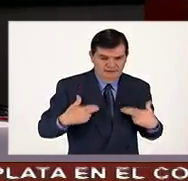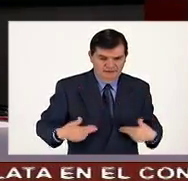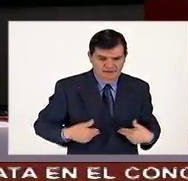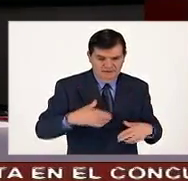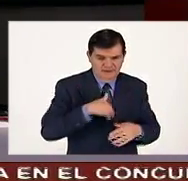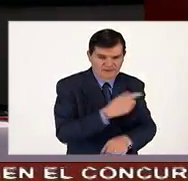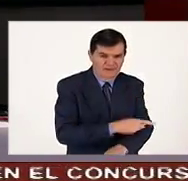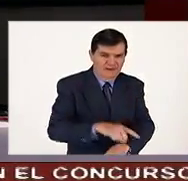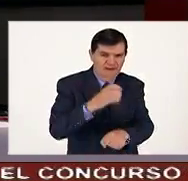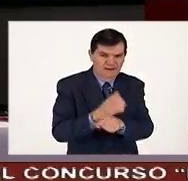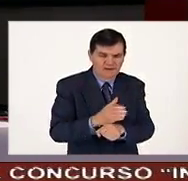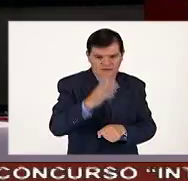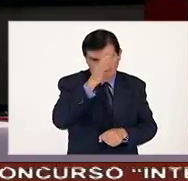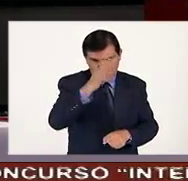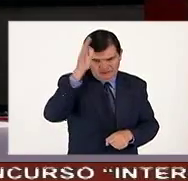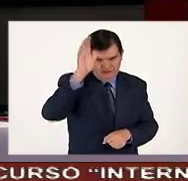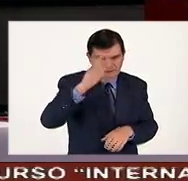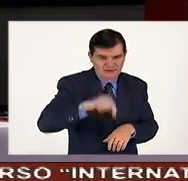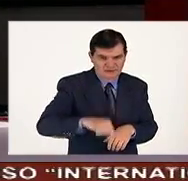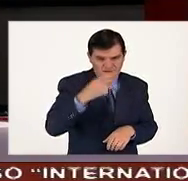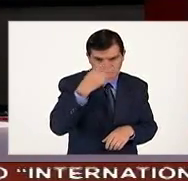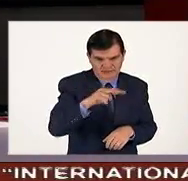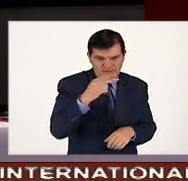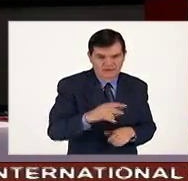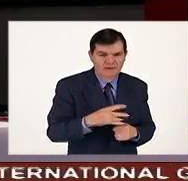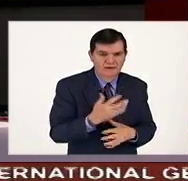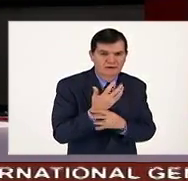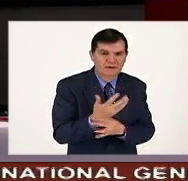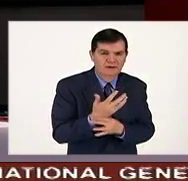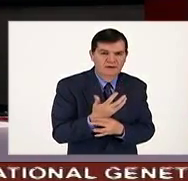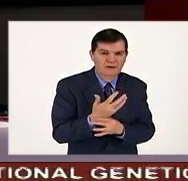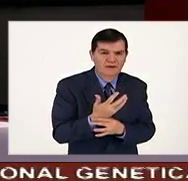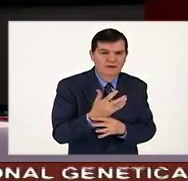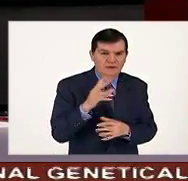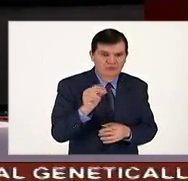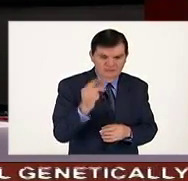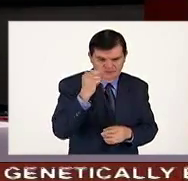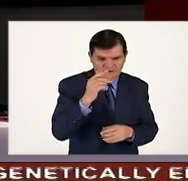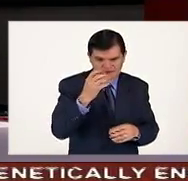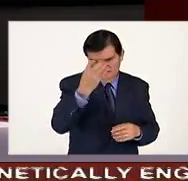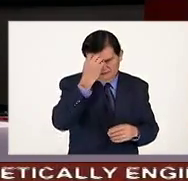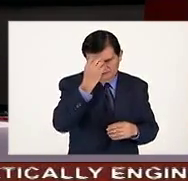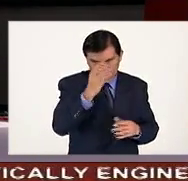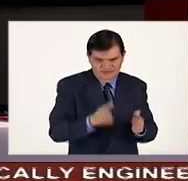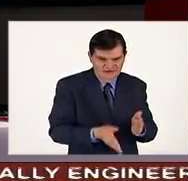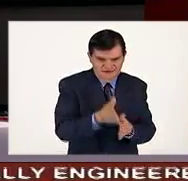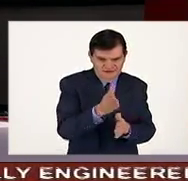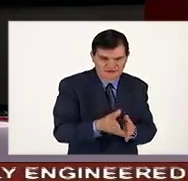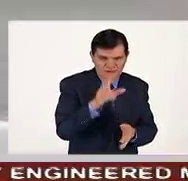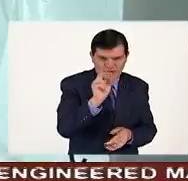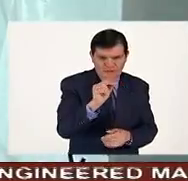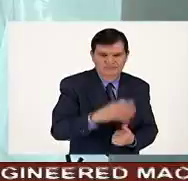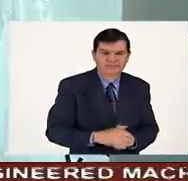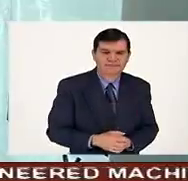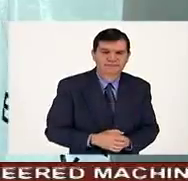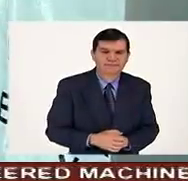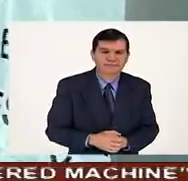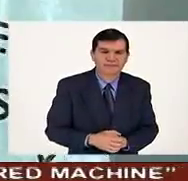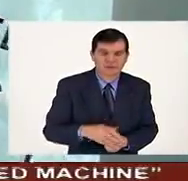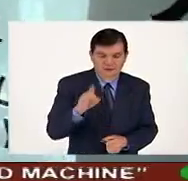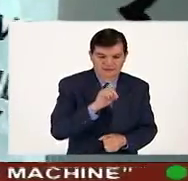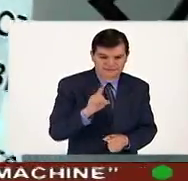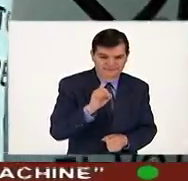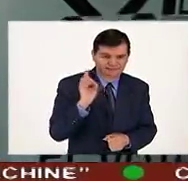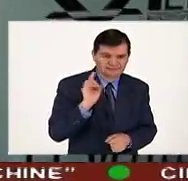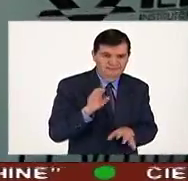la delegación Cuauhtémoc, aquí en la Ciudad de México, dijeron no al corredor Chapultepec. Este